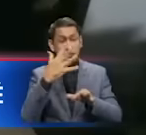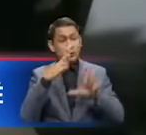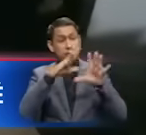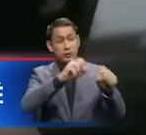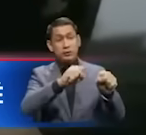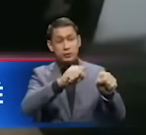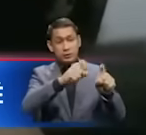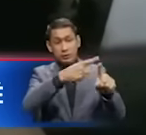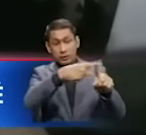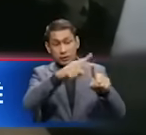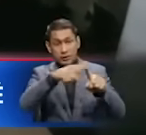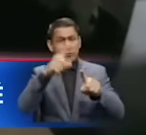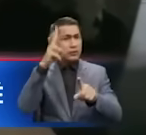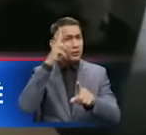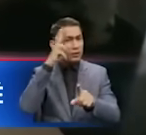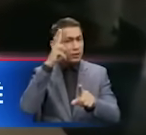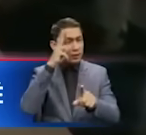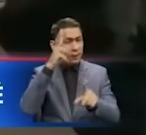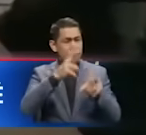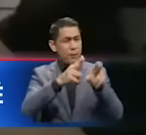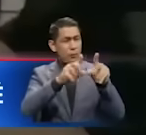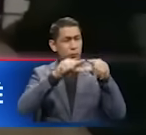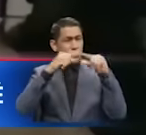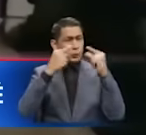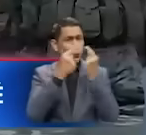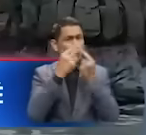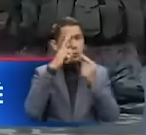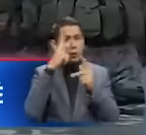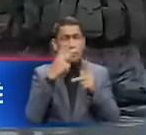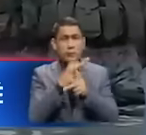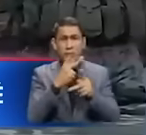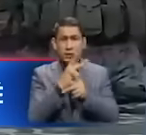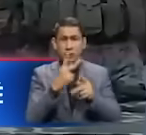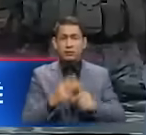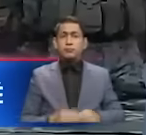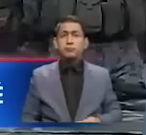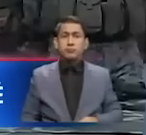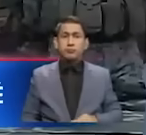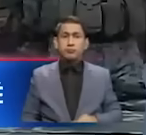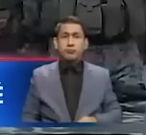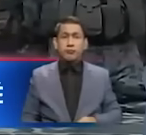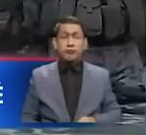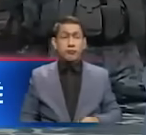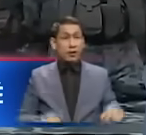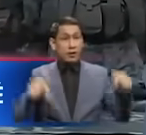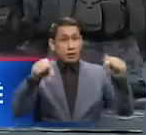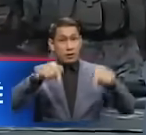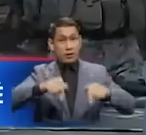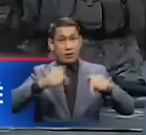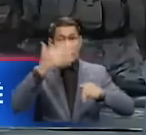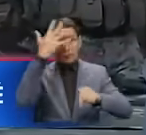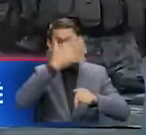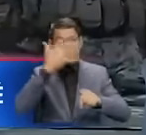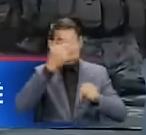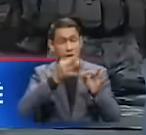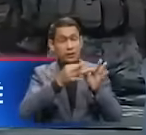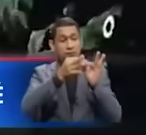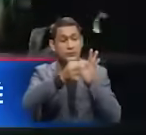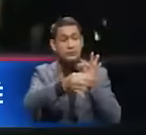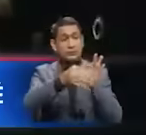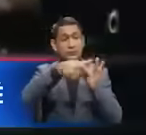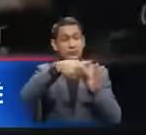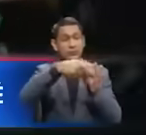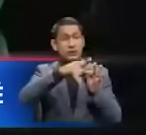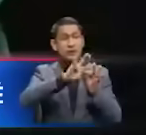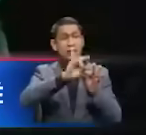extorsión, sicariato y secuestro. Y estos golpes contundentes han sido aquí en Esmeraldas, en Quinindé, en Río